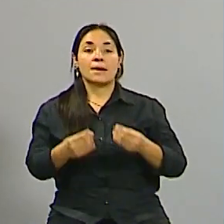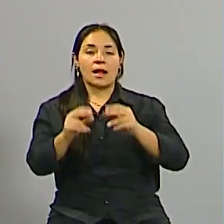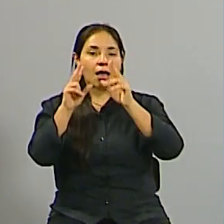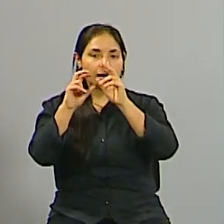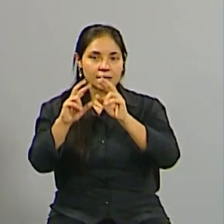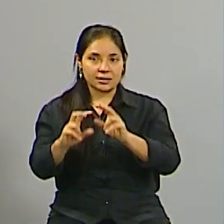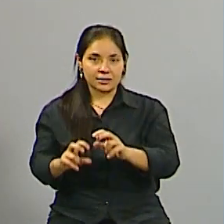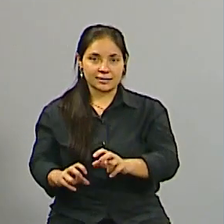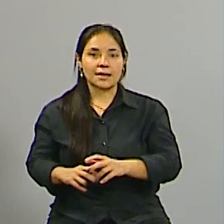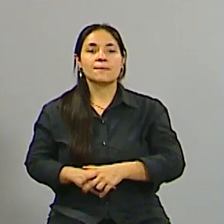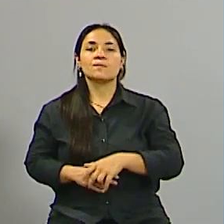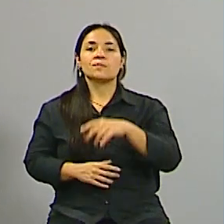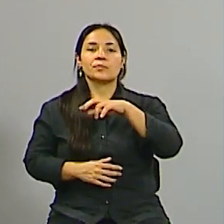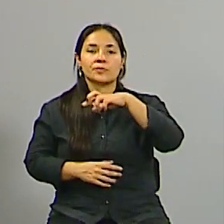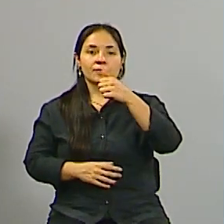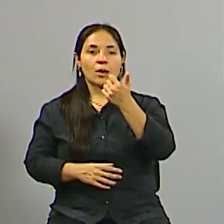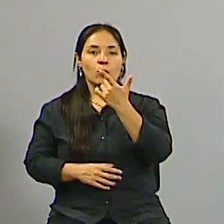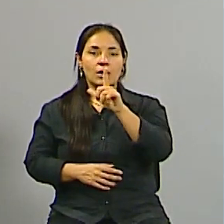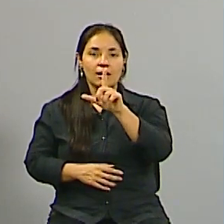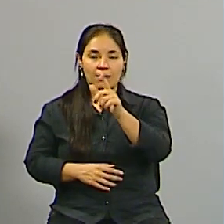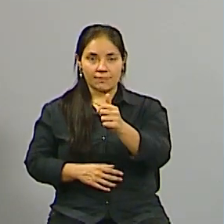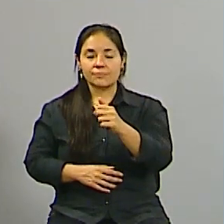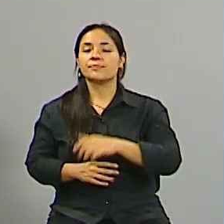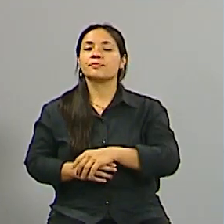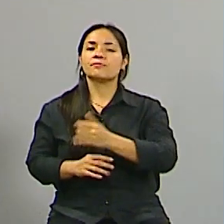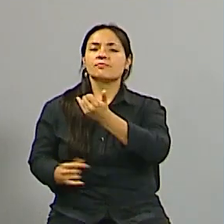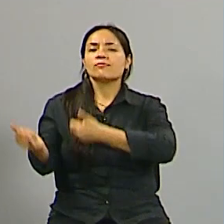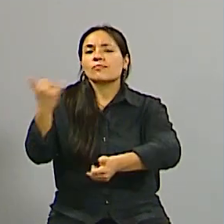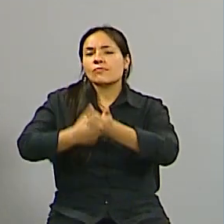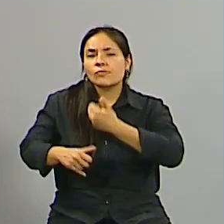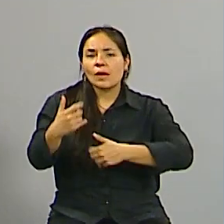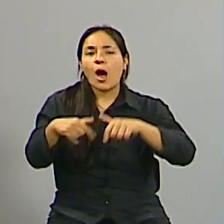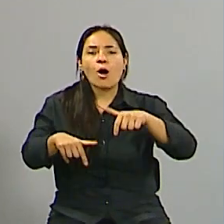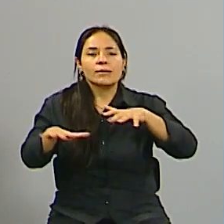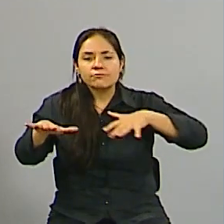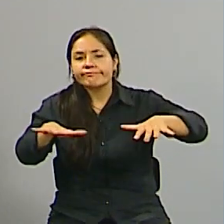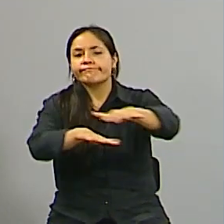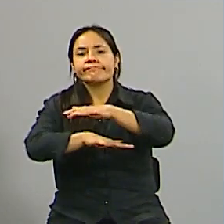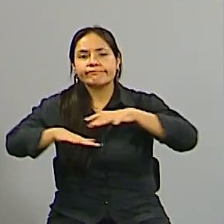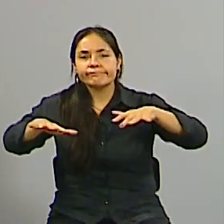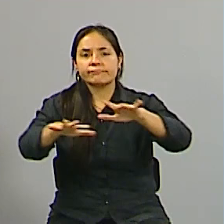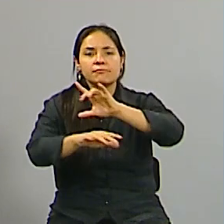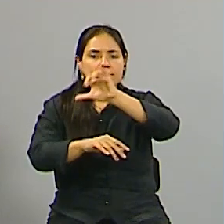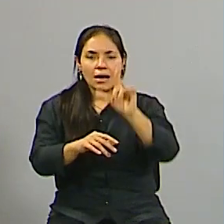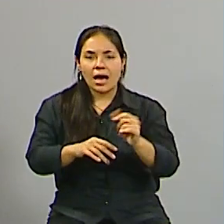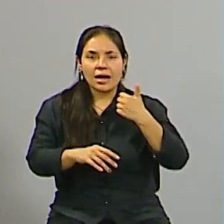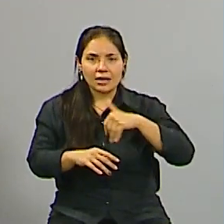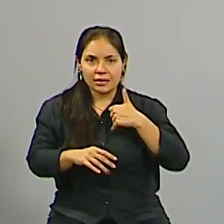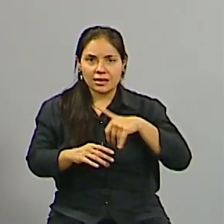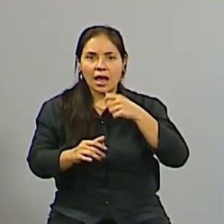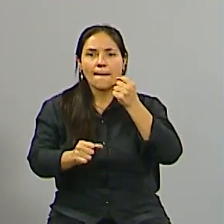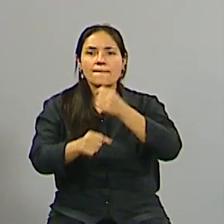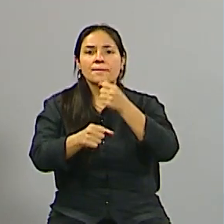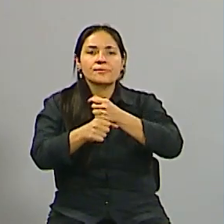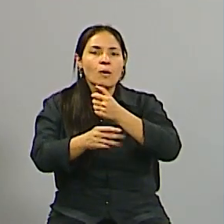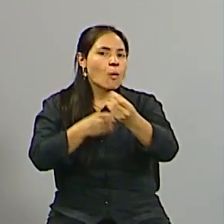analizarlo. Paula, vamos a comenzar un poco definiendo cómo está el mercado laboral argentino, porque venimos de situaciones bastante